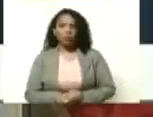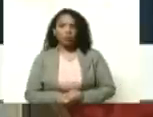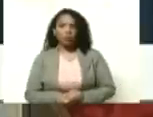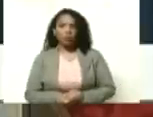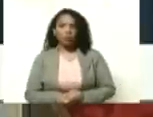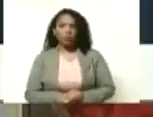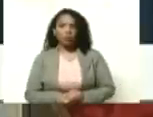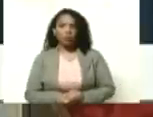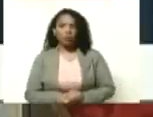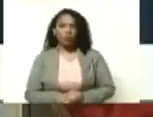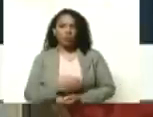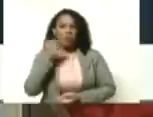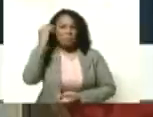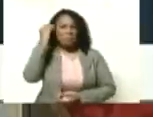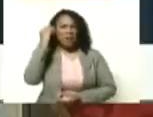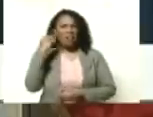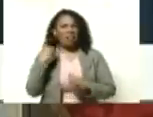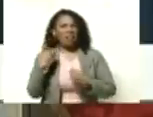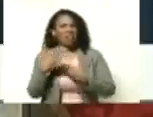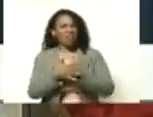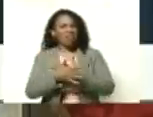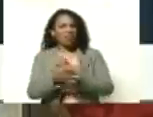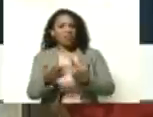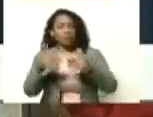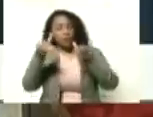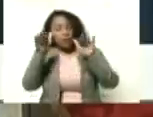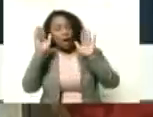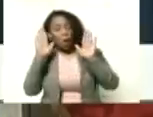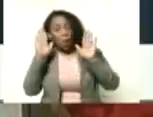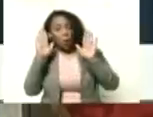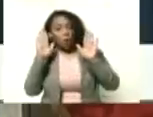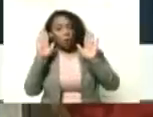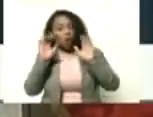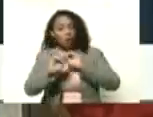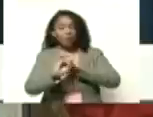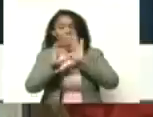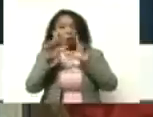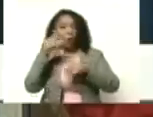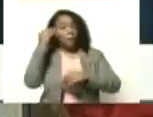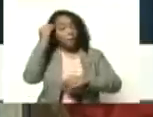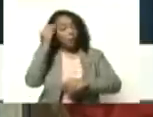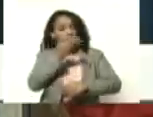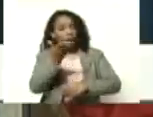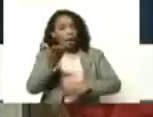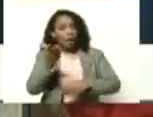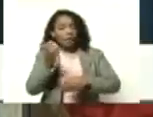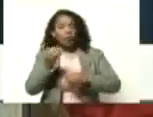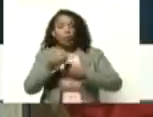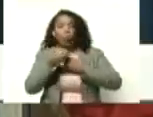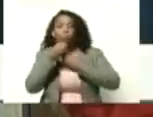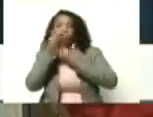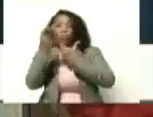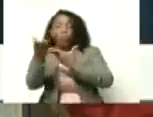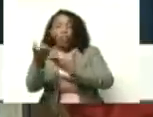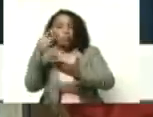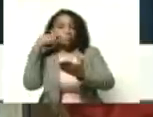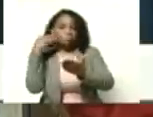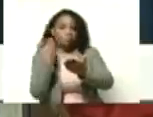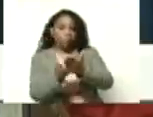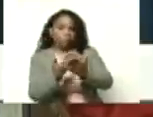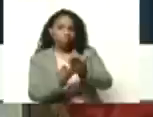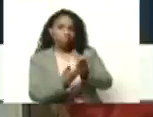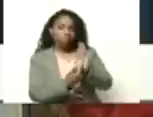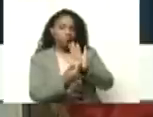yo te dieran y para que será según la delación oigan bien la delación certificada